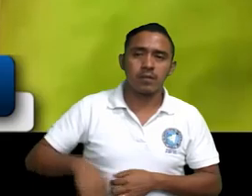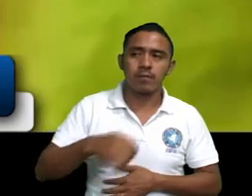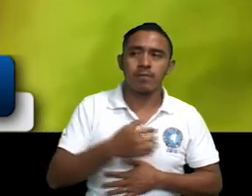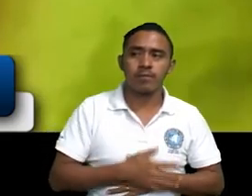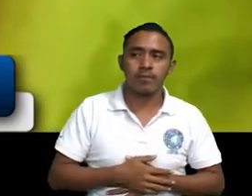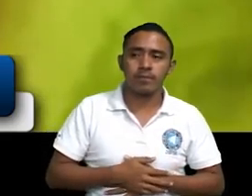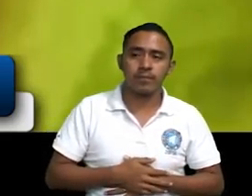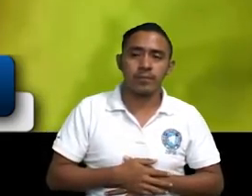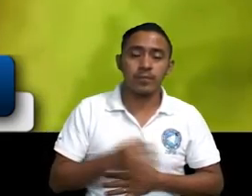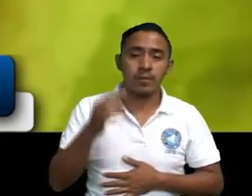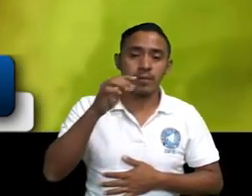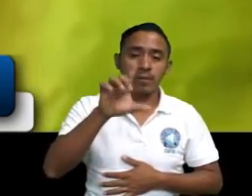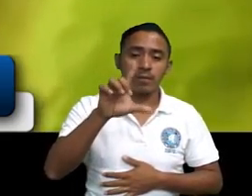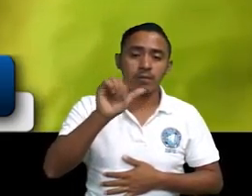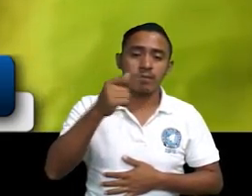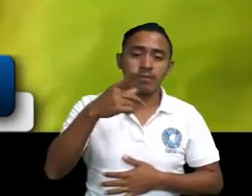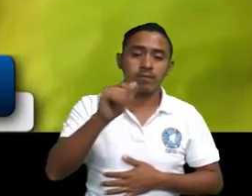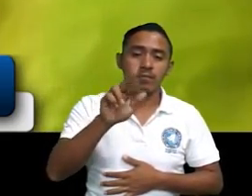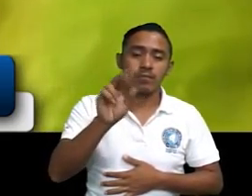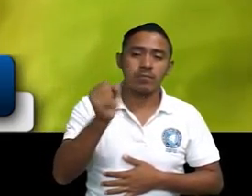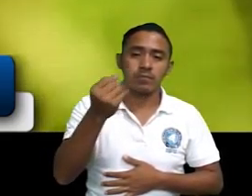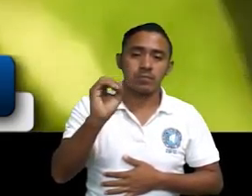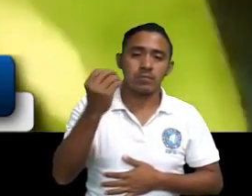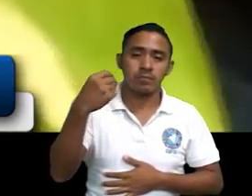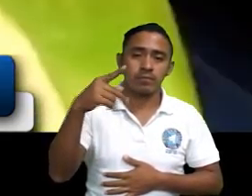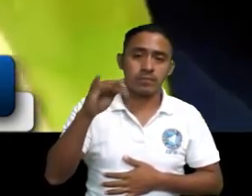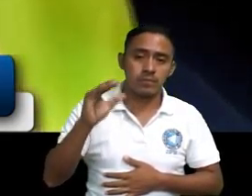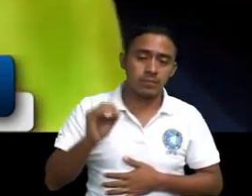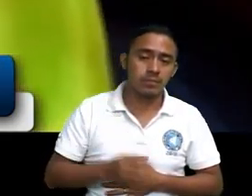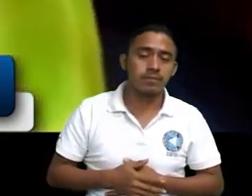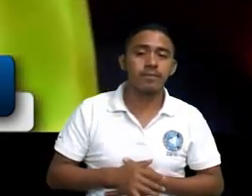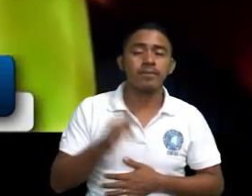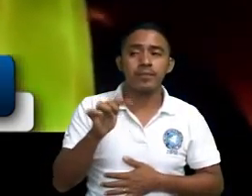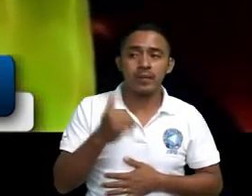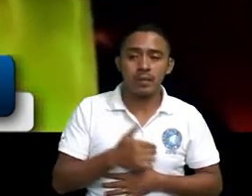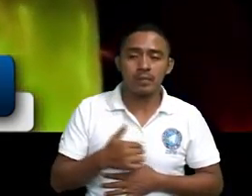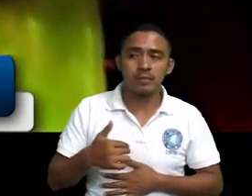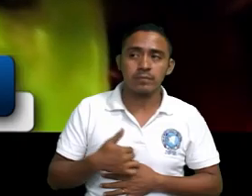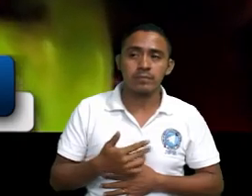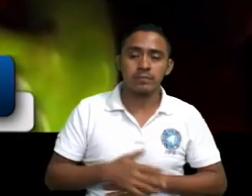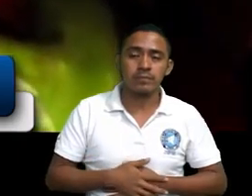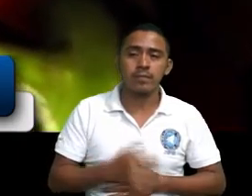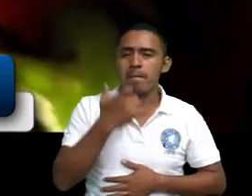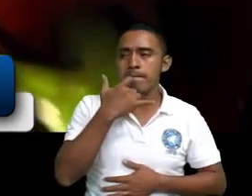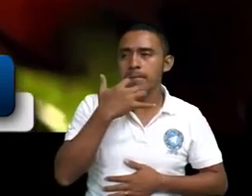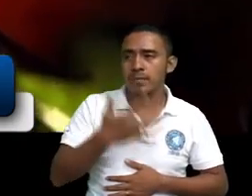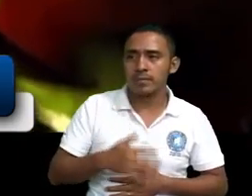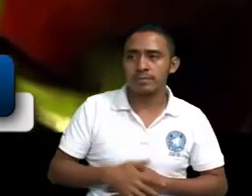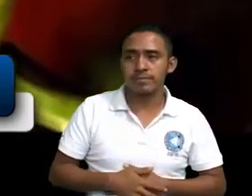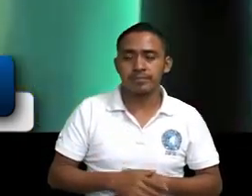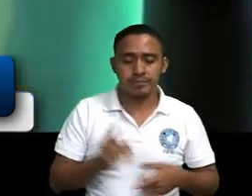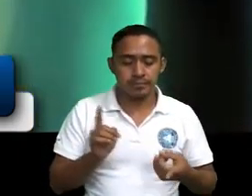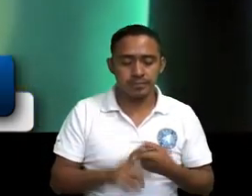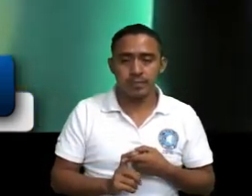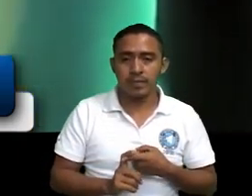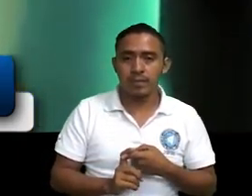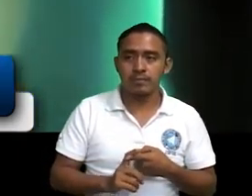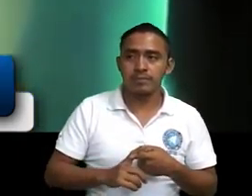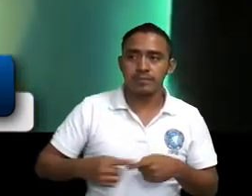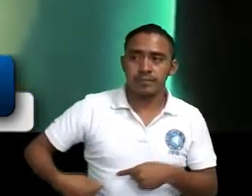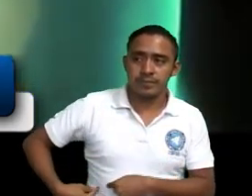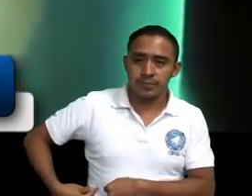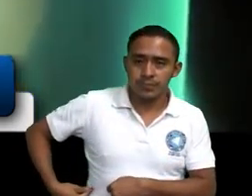el tratamiento ideal, idóneo, que lo cual es la cirugía laparoscópica, porque por varias ventajas. Las incisiones